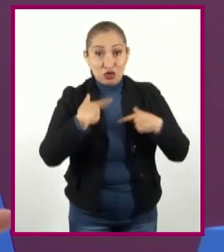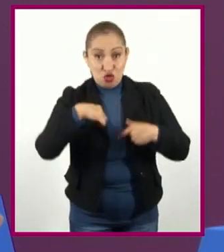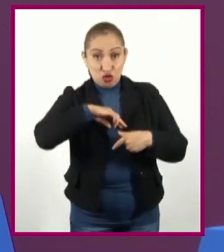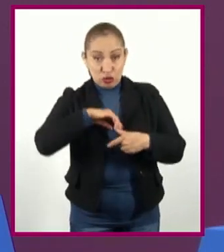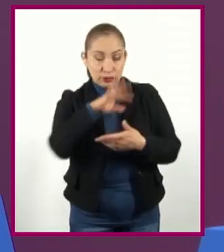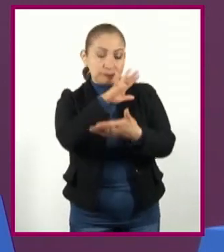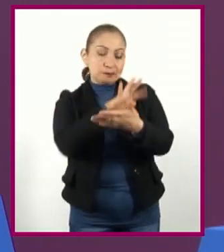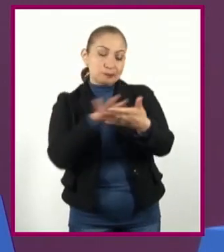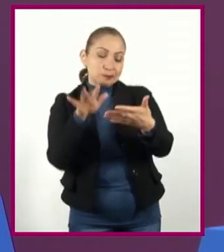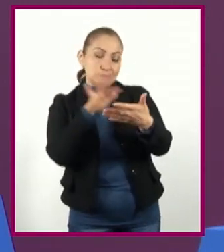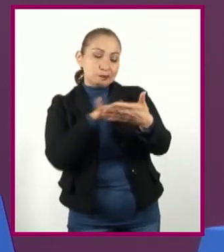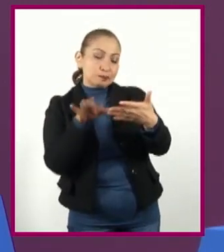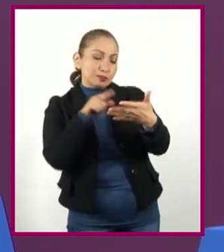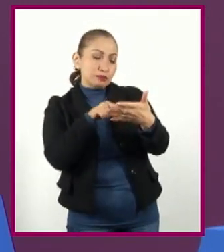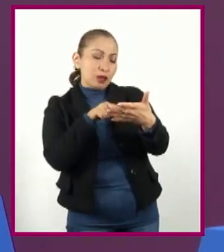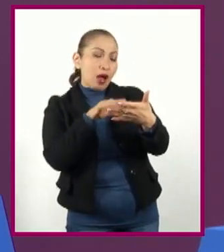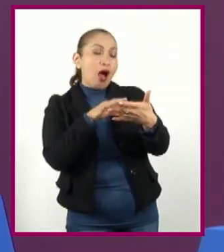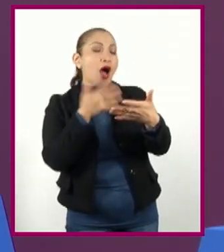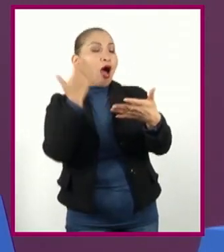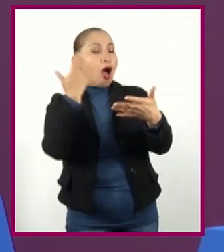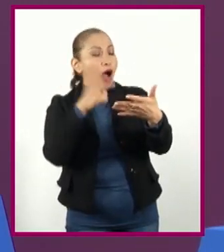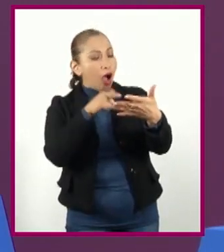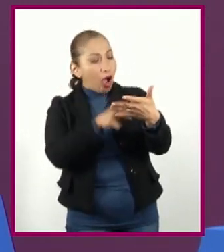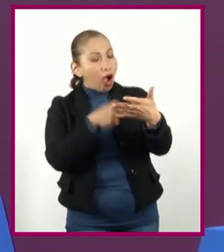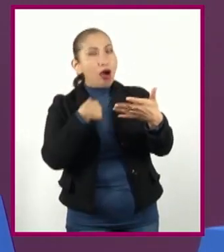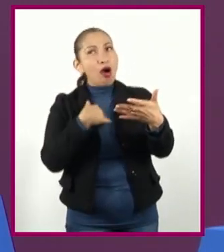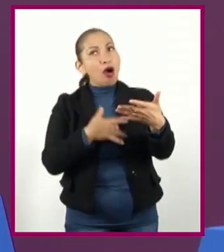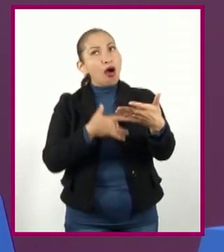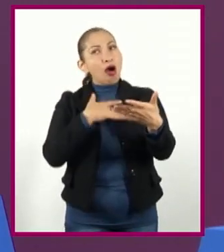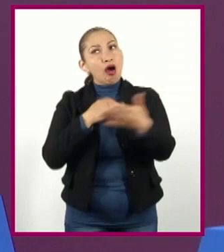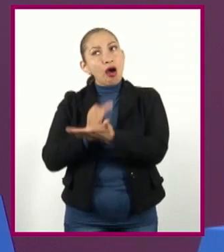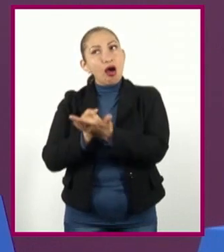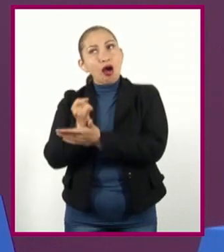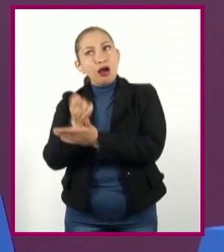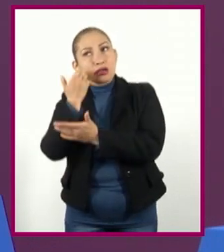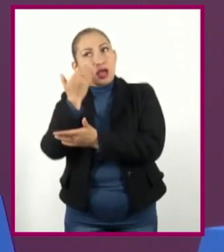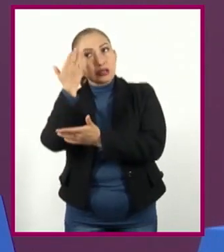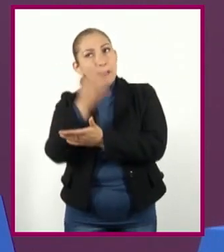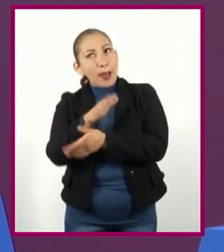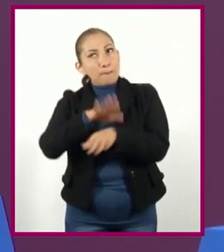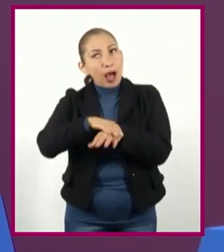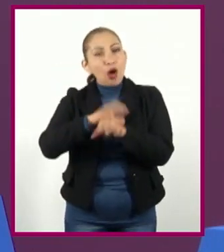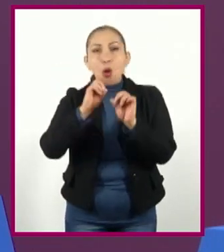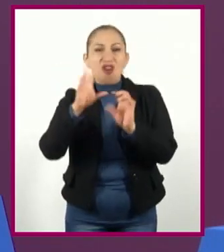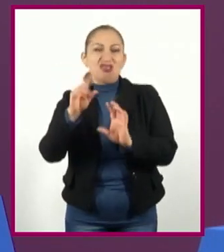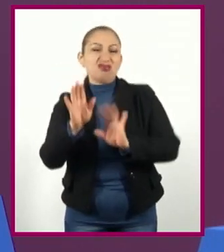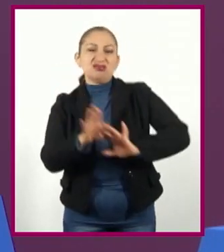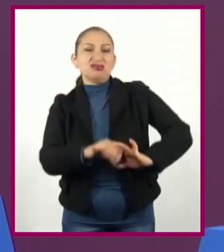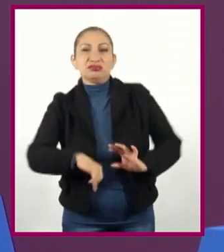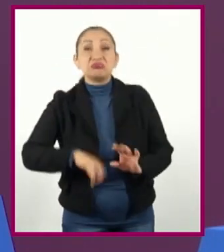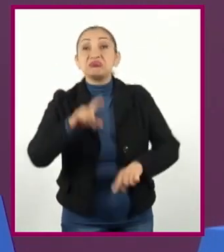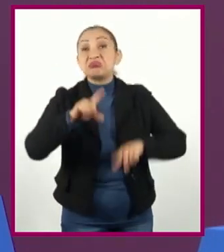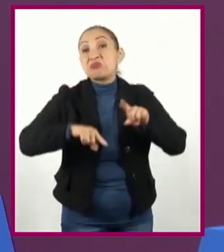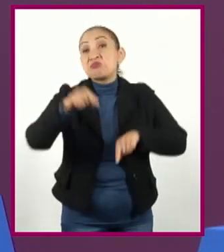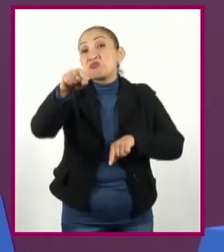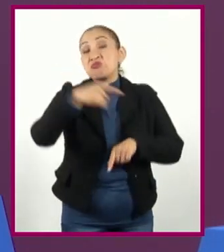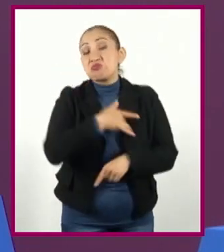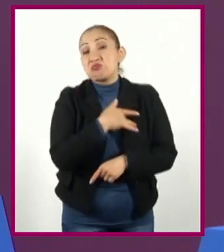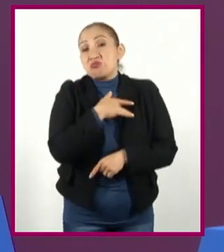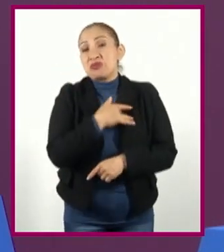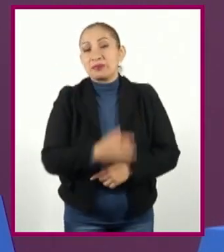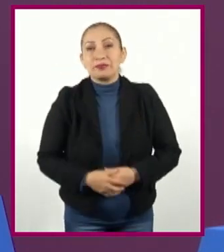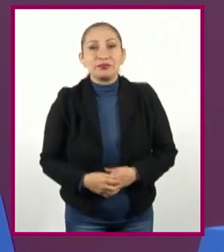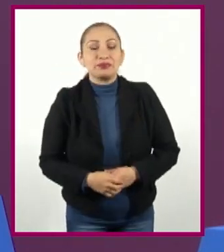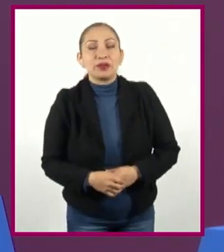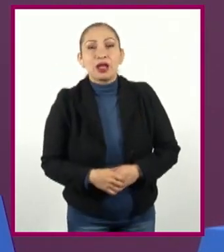estar informados y decidir de qué queremos saber más y de qué no, según nuestros propios intereses. Los